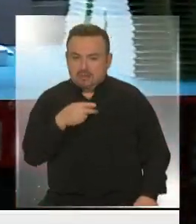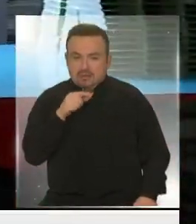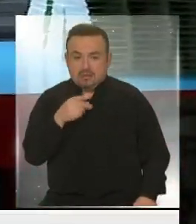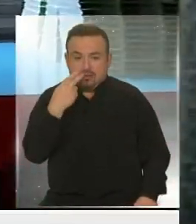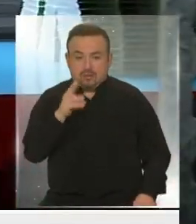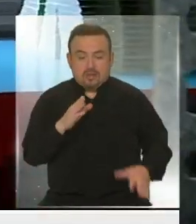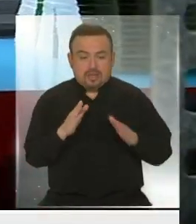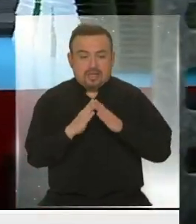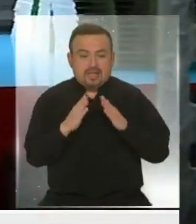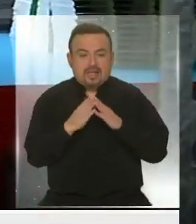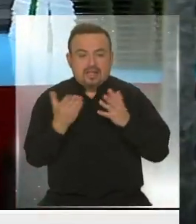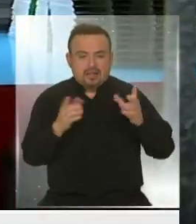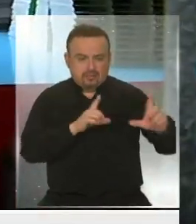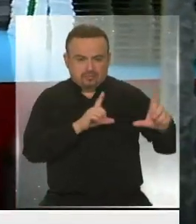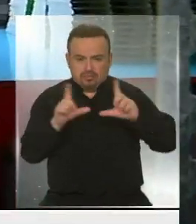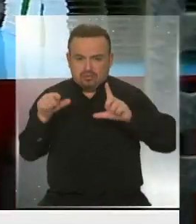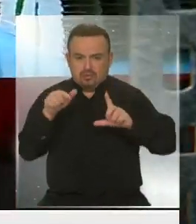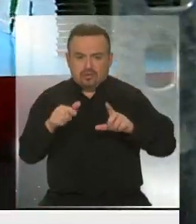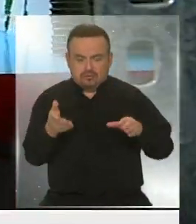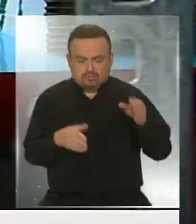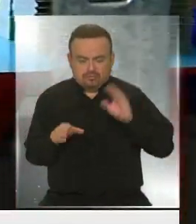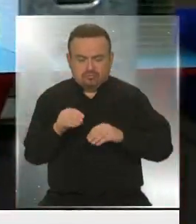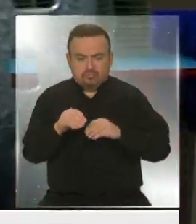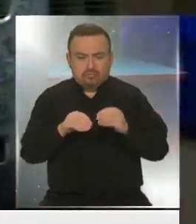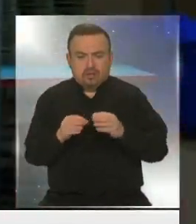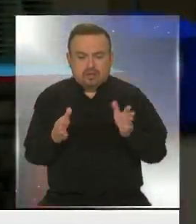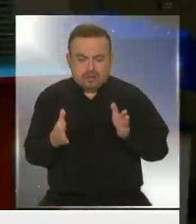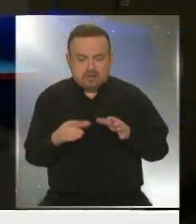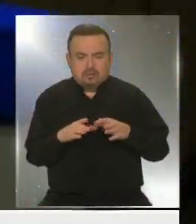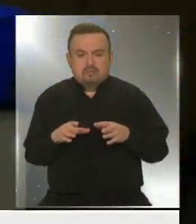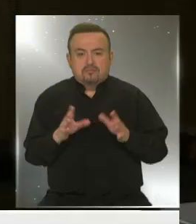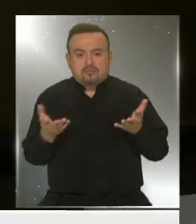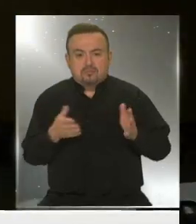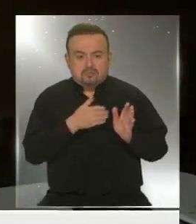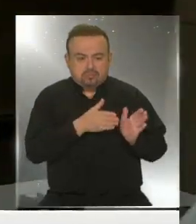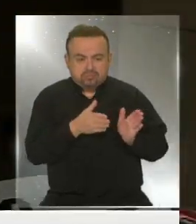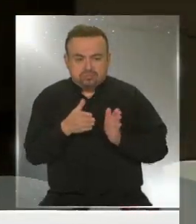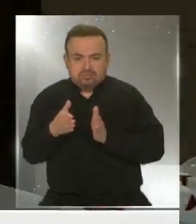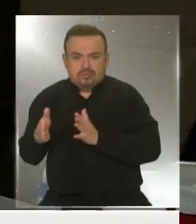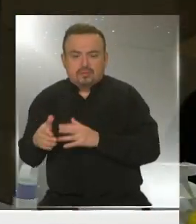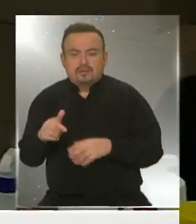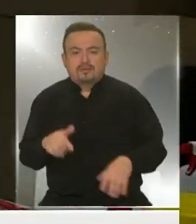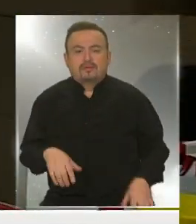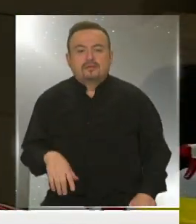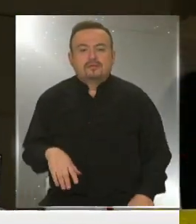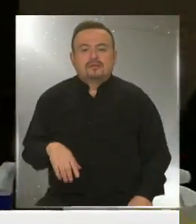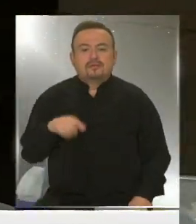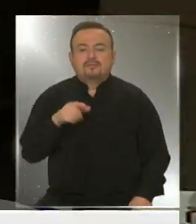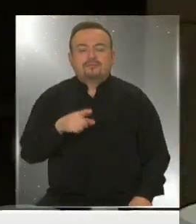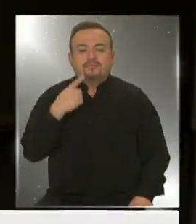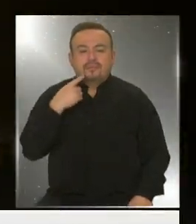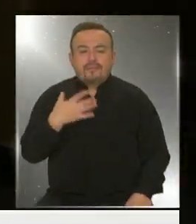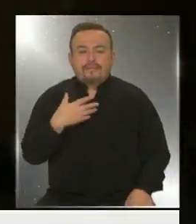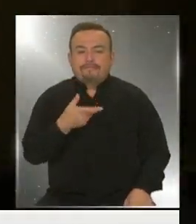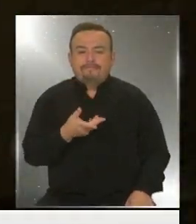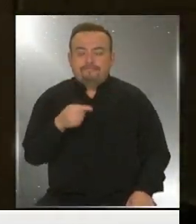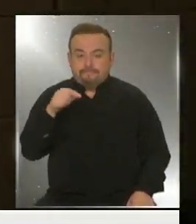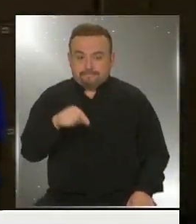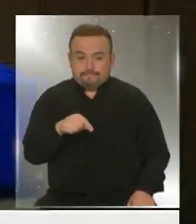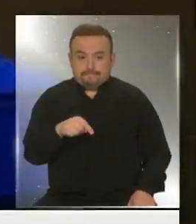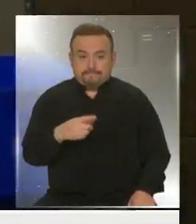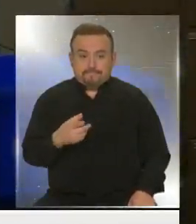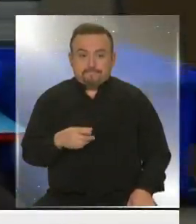sus casas las personas son ya este empaque final. Es un proceso bastante largo y que nos puedas contar también lo importante, por ejemplo, de que en